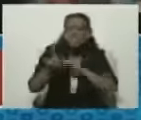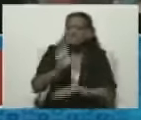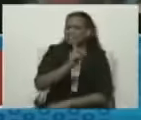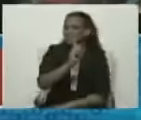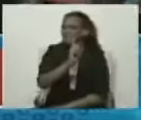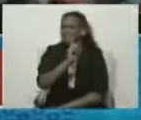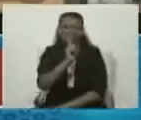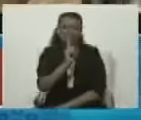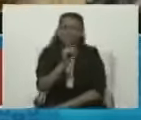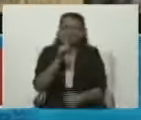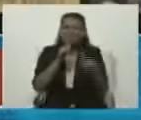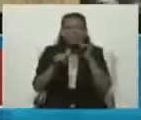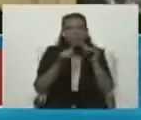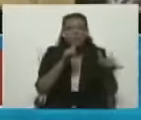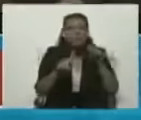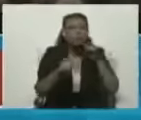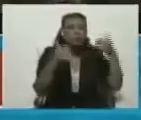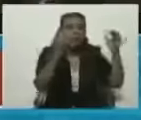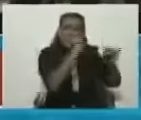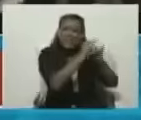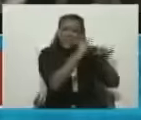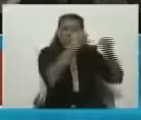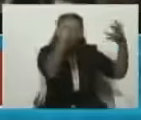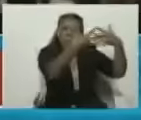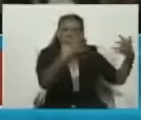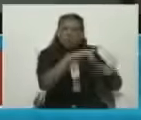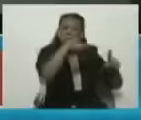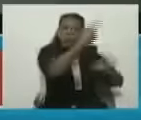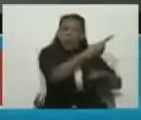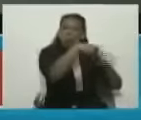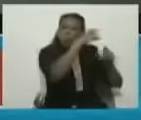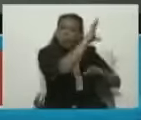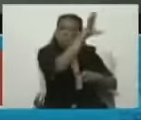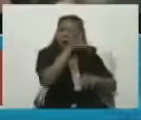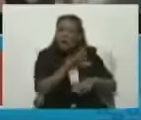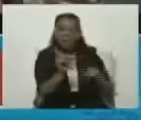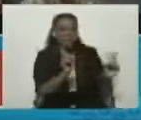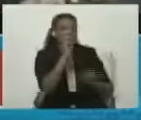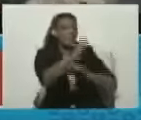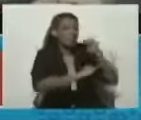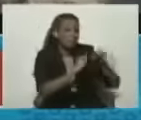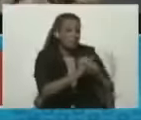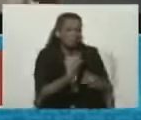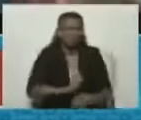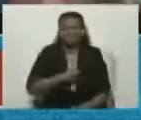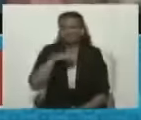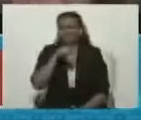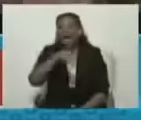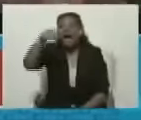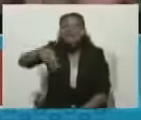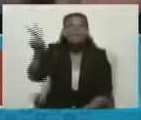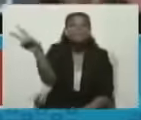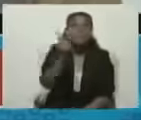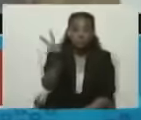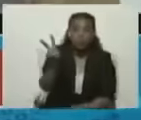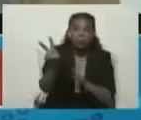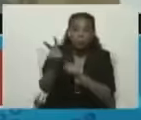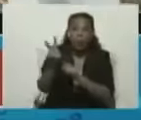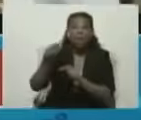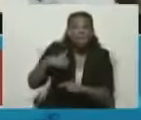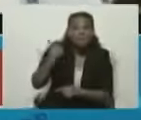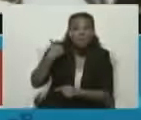de los bots y de las redes sociales y de los medios de comunicación internacional. En Venezuela y en